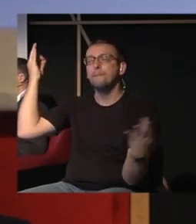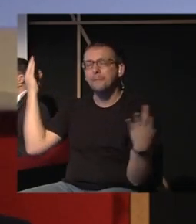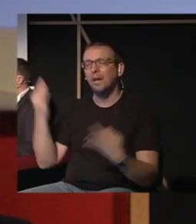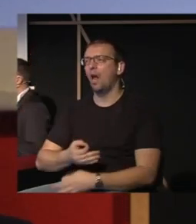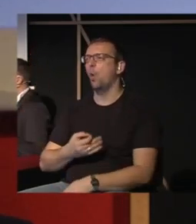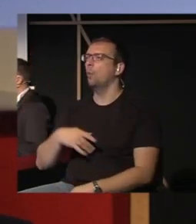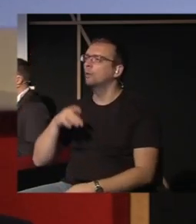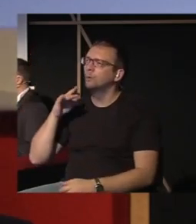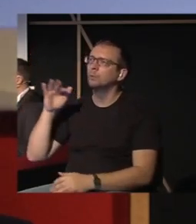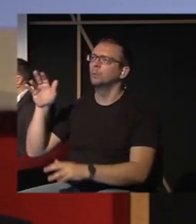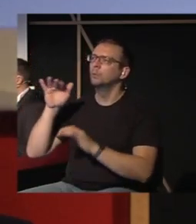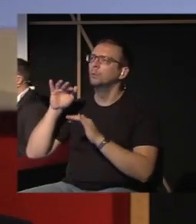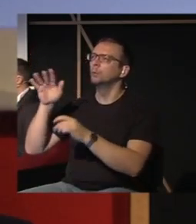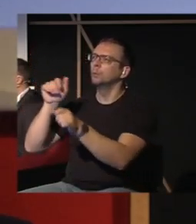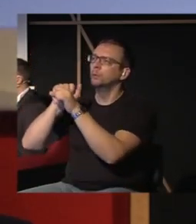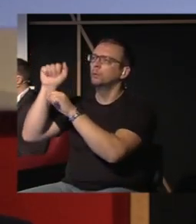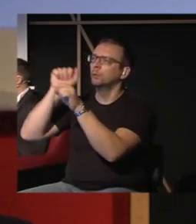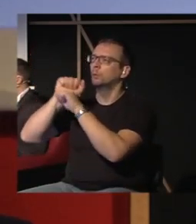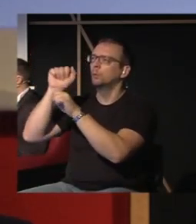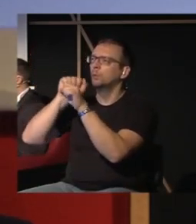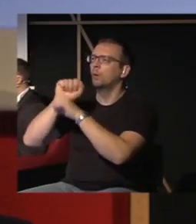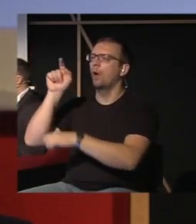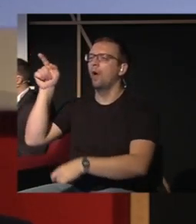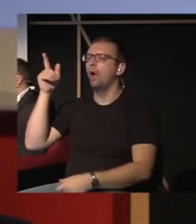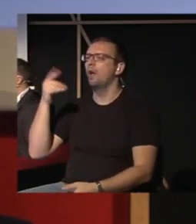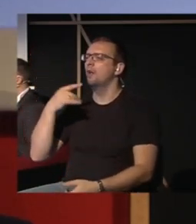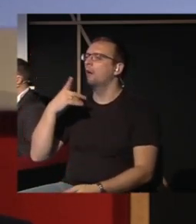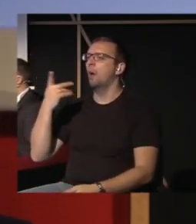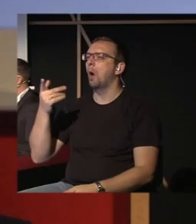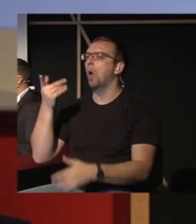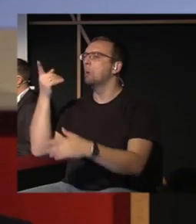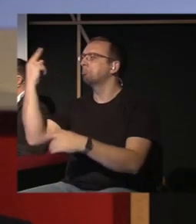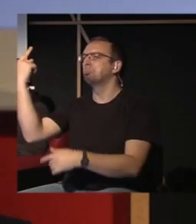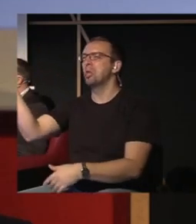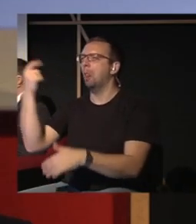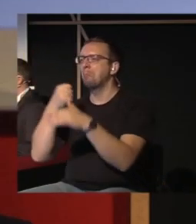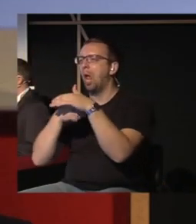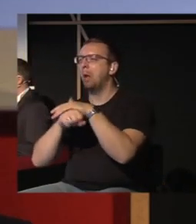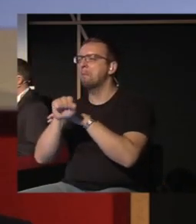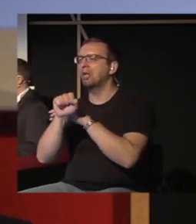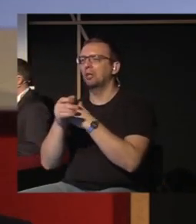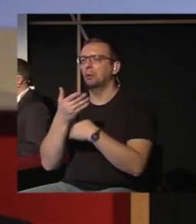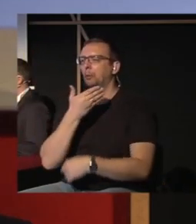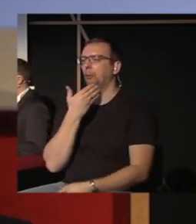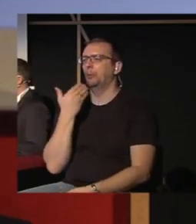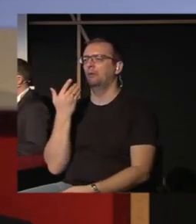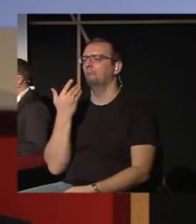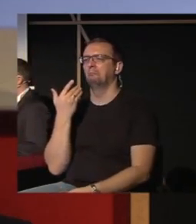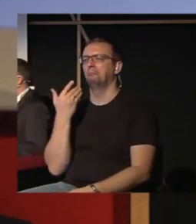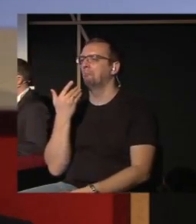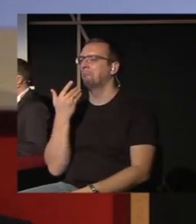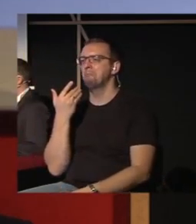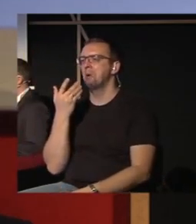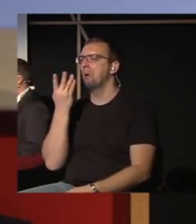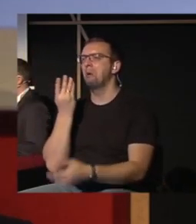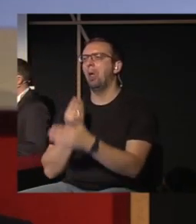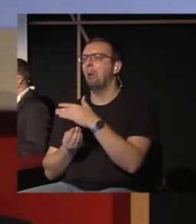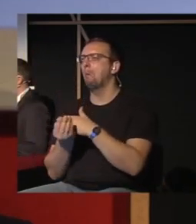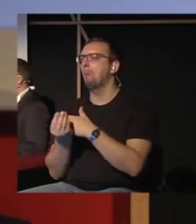falta de empatía y de desconocimiento hacia este colectivo. Muchos de nuestros dirigentes, por ejemplo, no sabían que teníamos socios